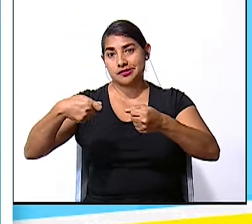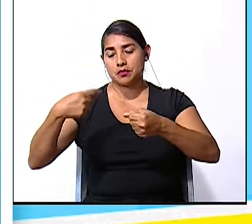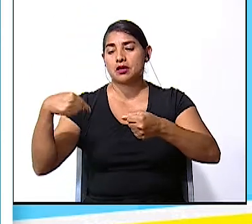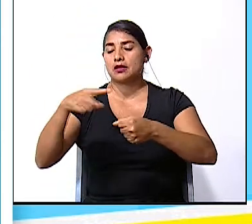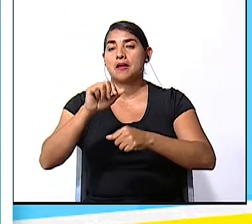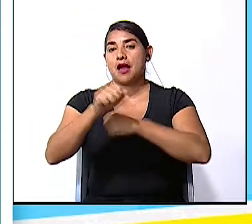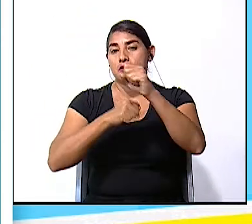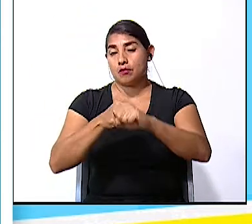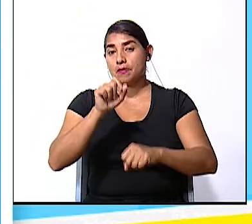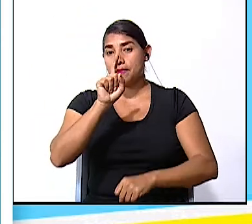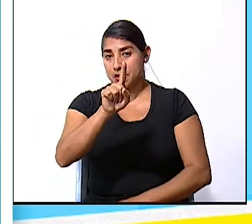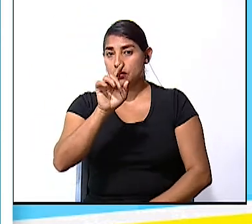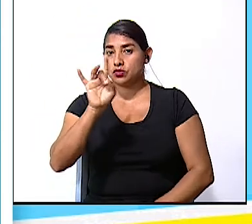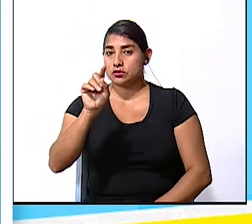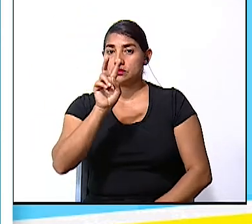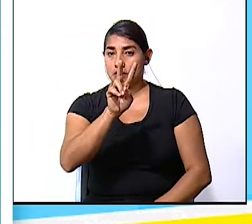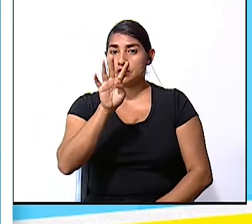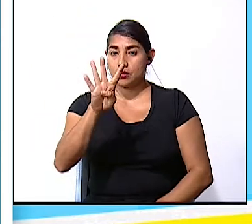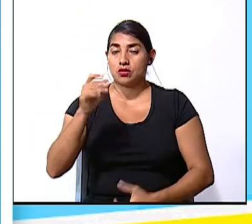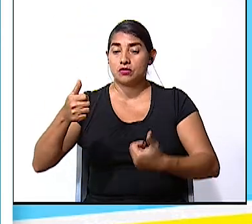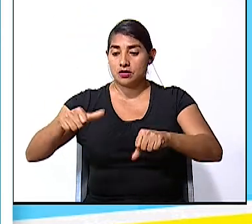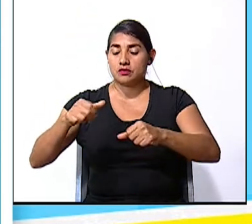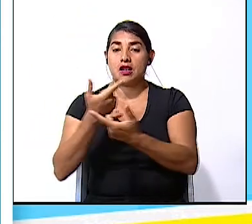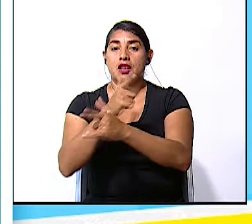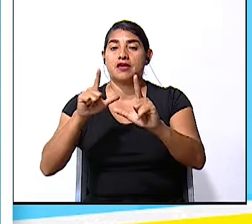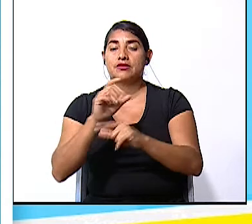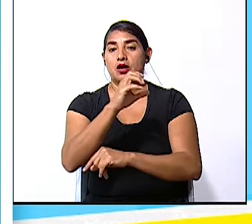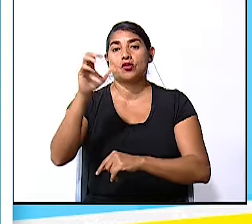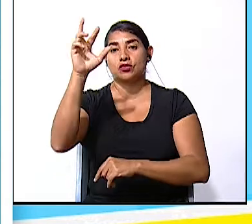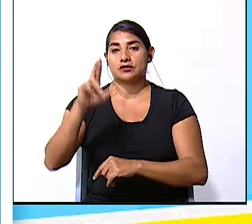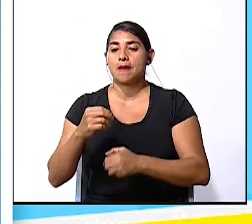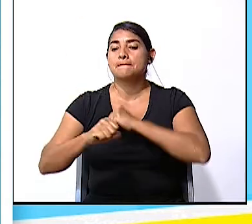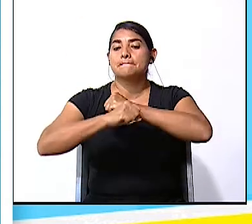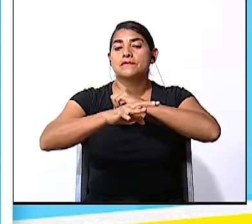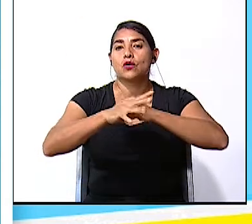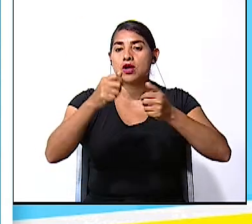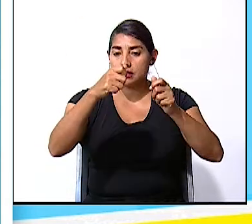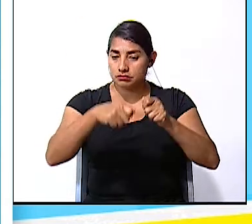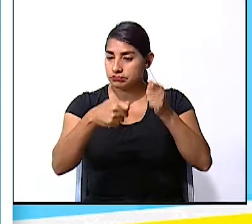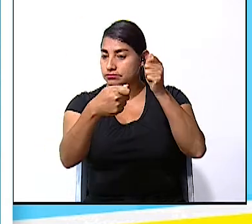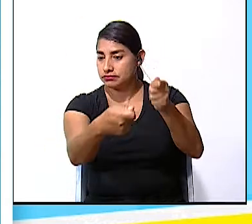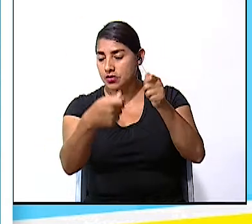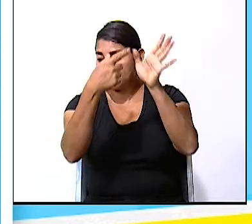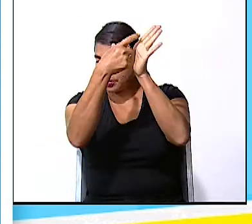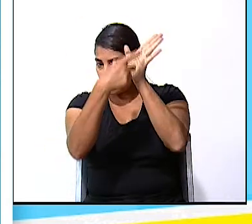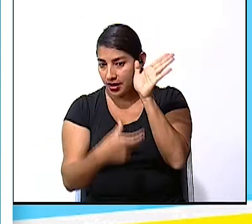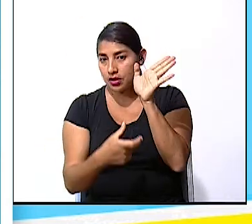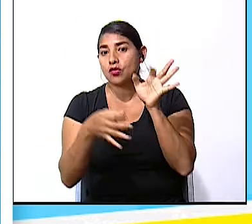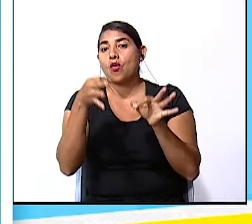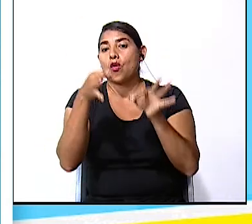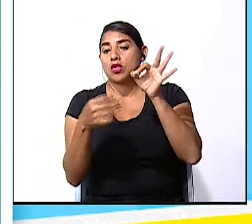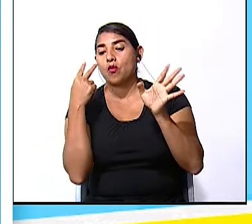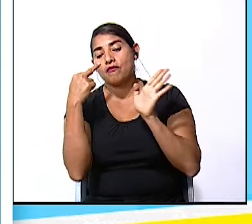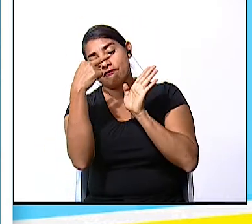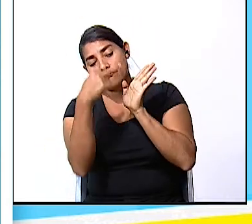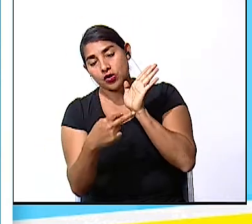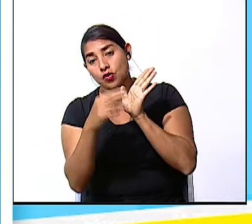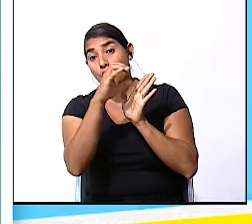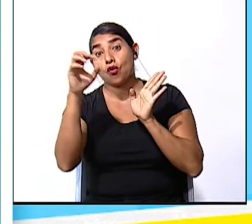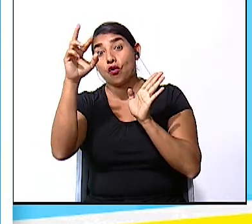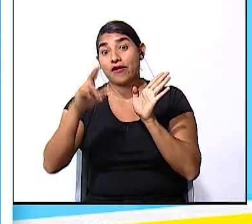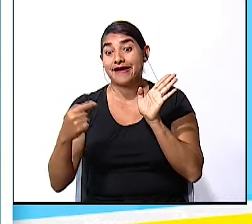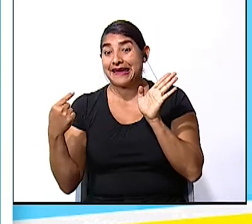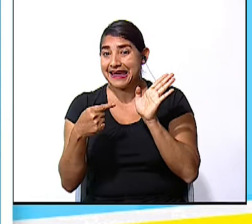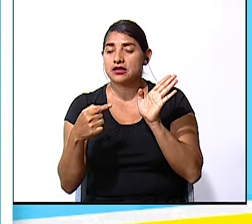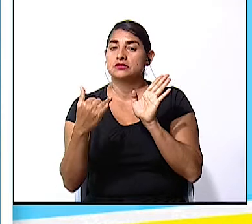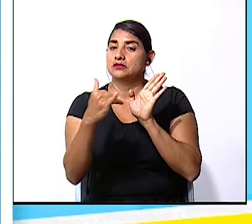de 1824, el Estado Libre de Costa Rica publica el primer decreto ejecutivo reconociendo que Costa Rica